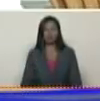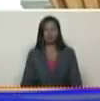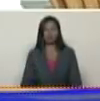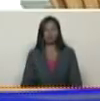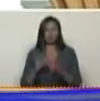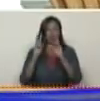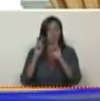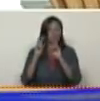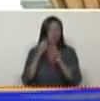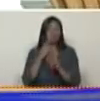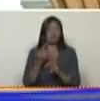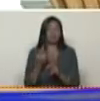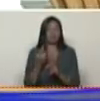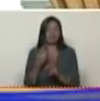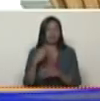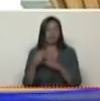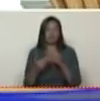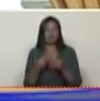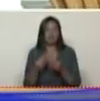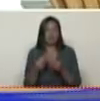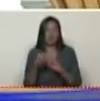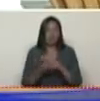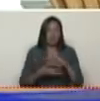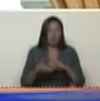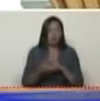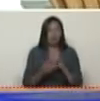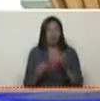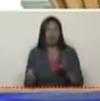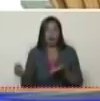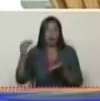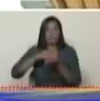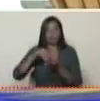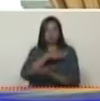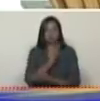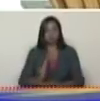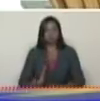Supuestamente ellos van a provocar una situación para llegar al poder político.